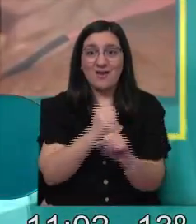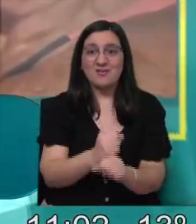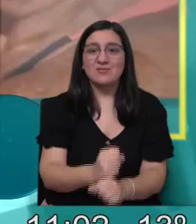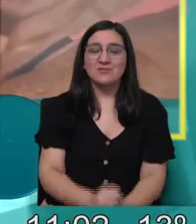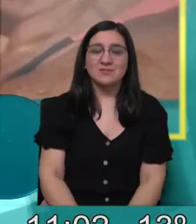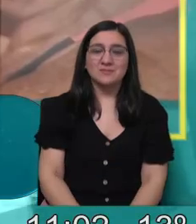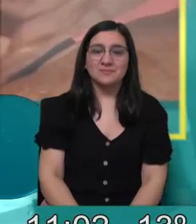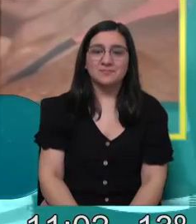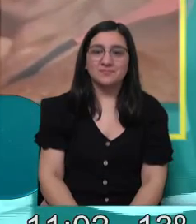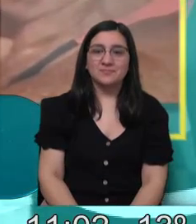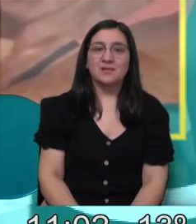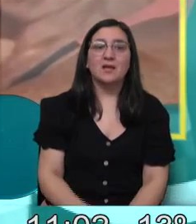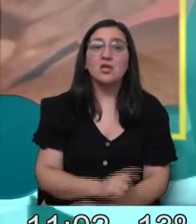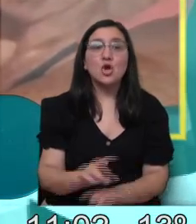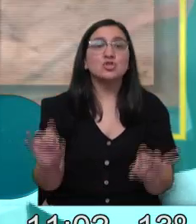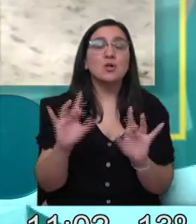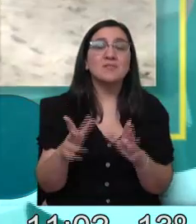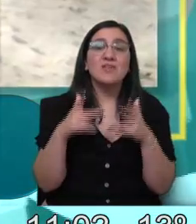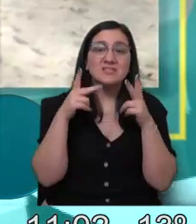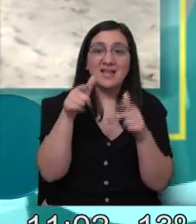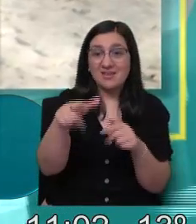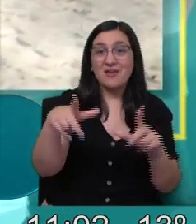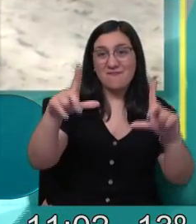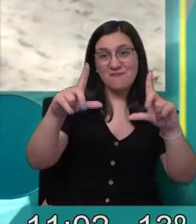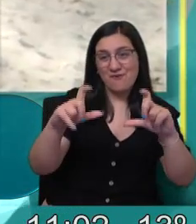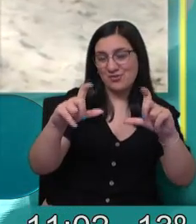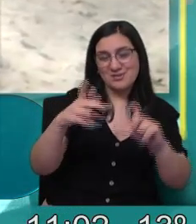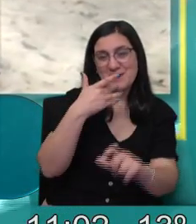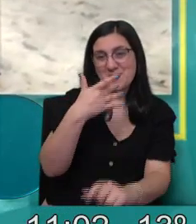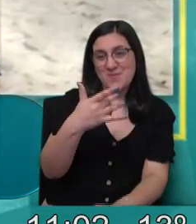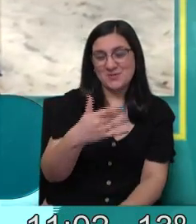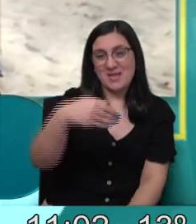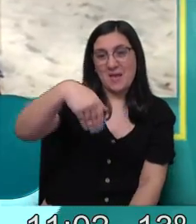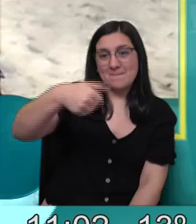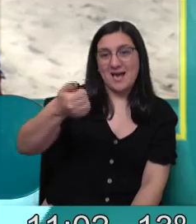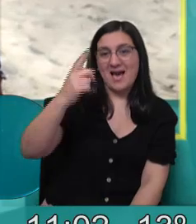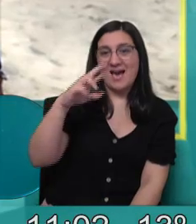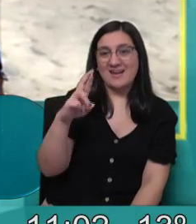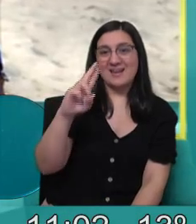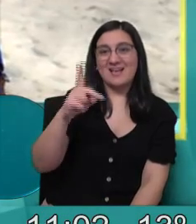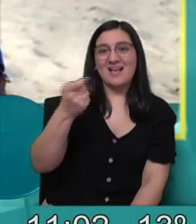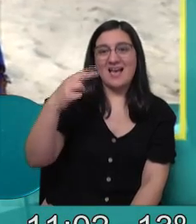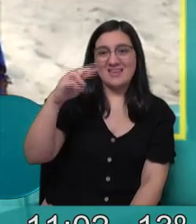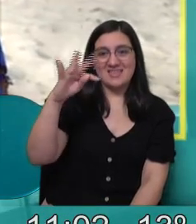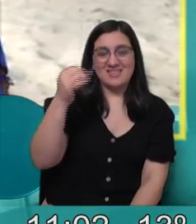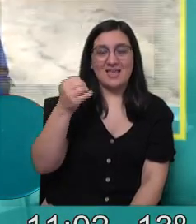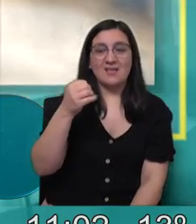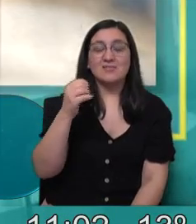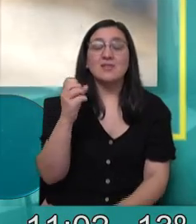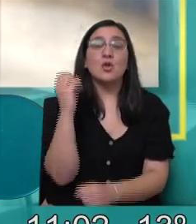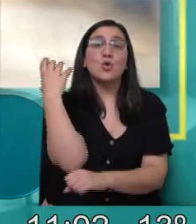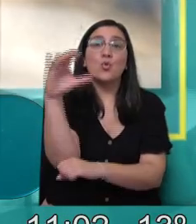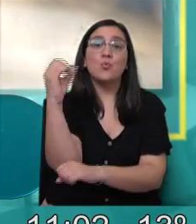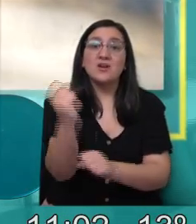85 años. Y no solamente voy a decir, ahí tenemos una hermosísima foto de Margarita, del Club Remeros de